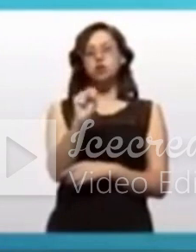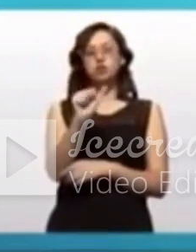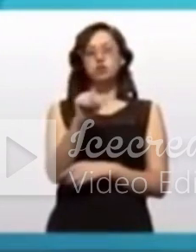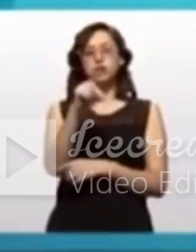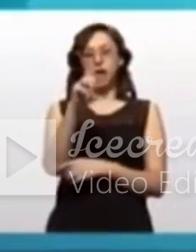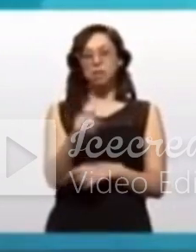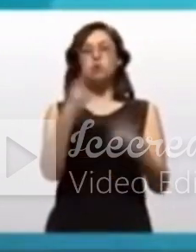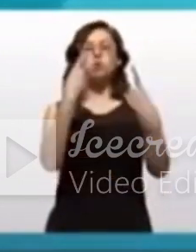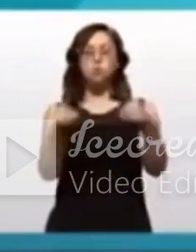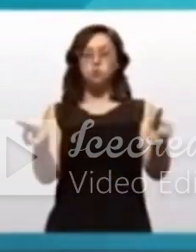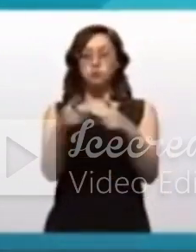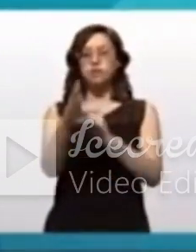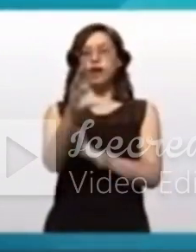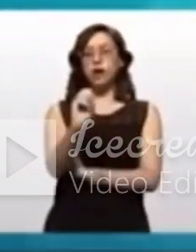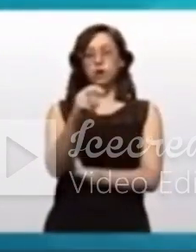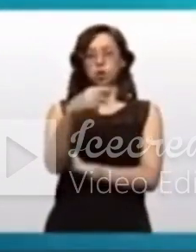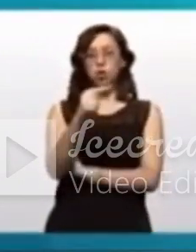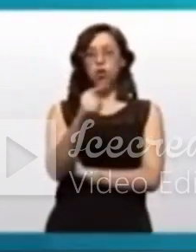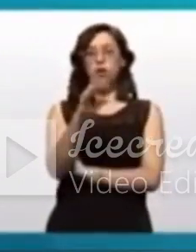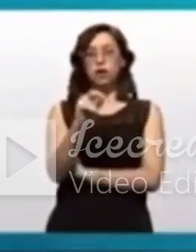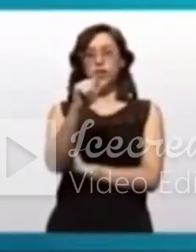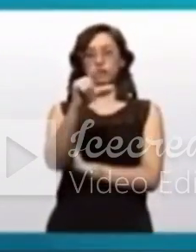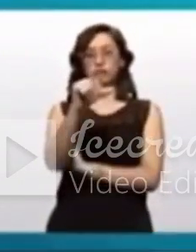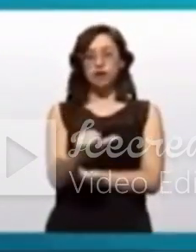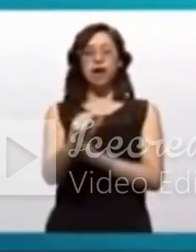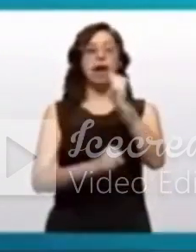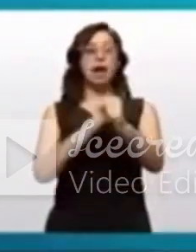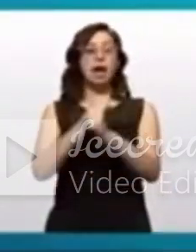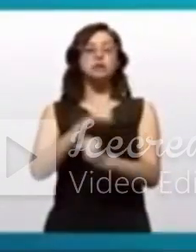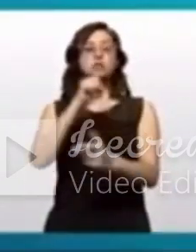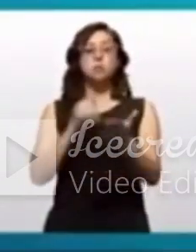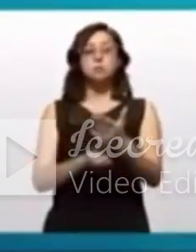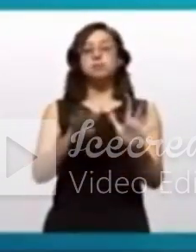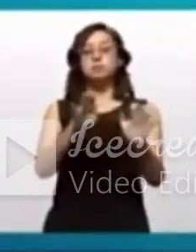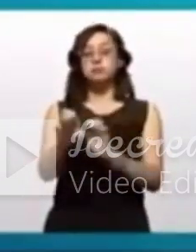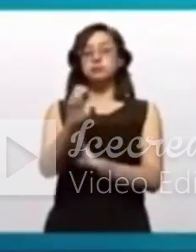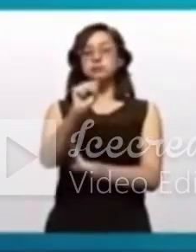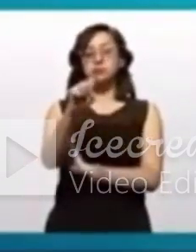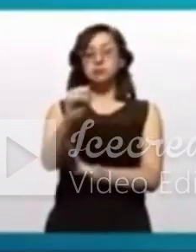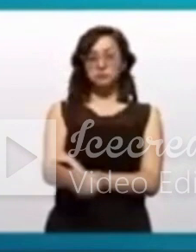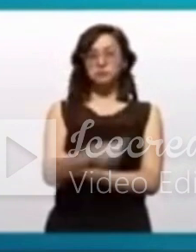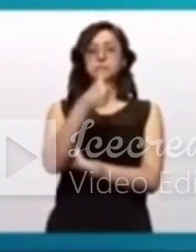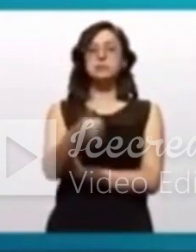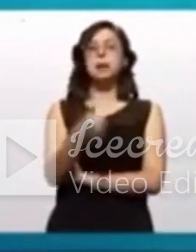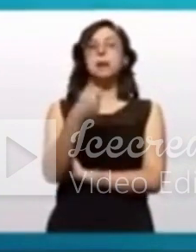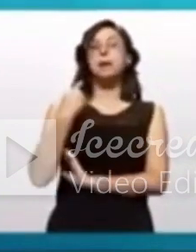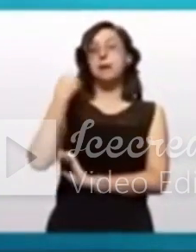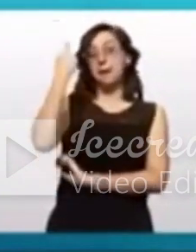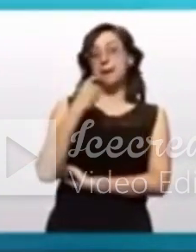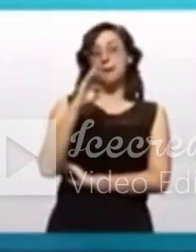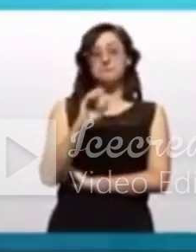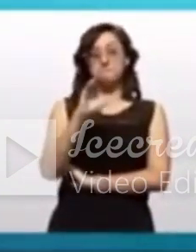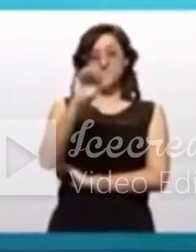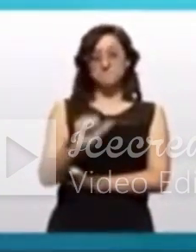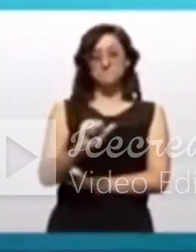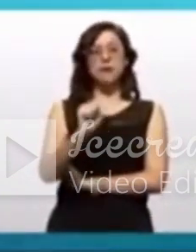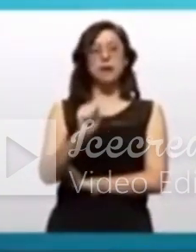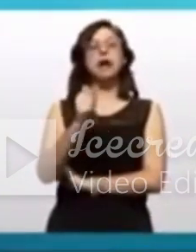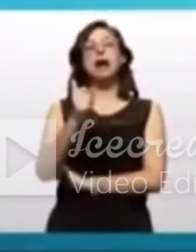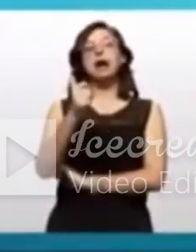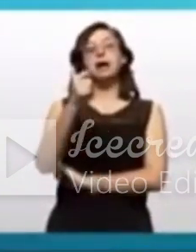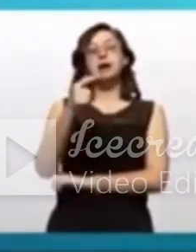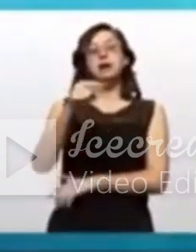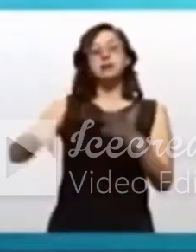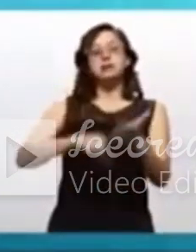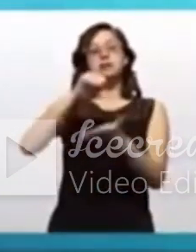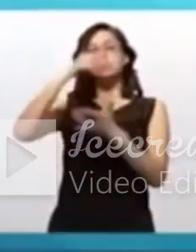Música concreta en 1964. En 1966 obtuvo una beca del Centro Mexicano de Escritores, durante